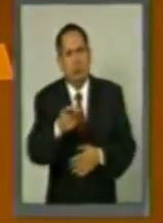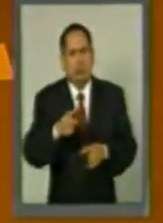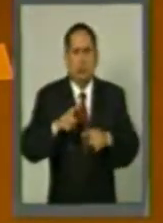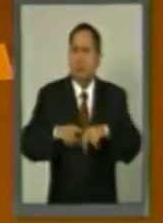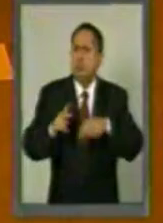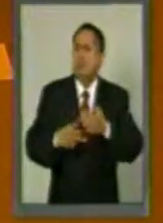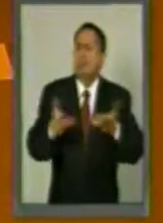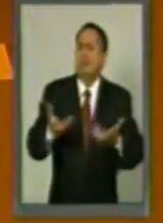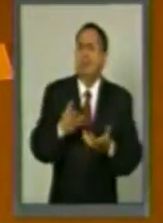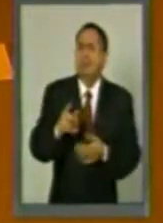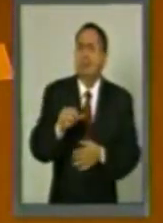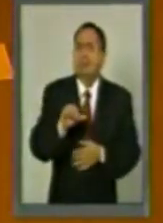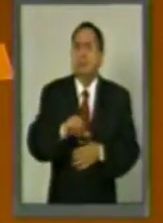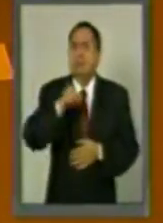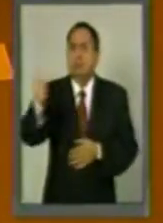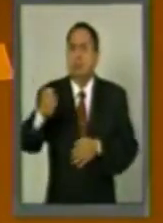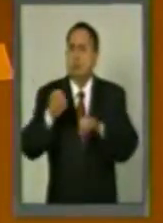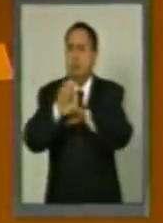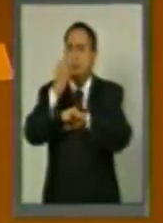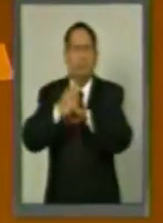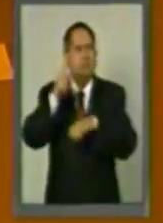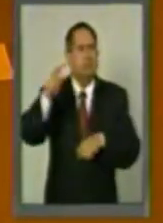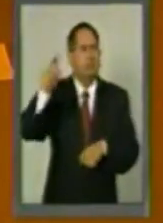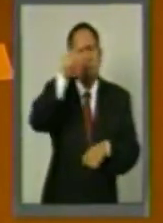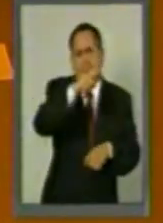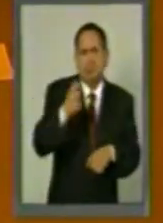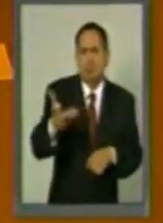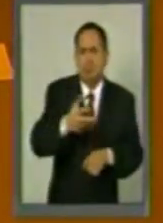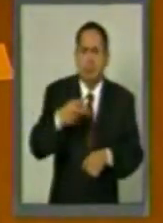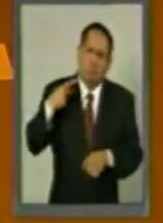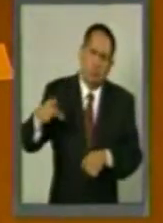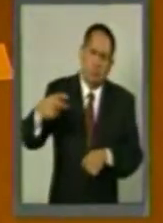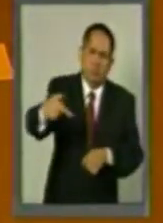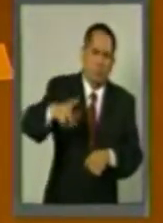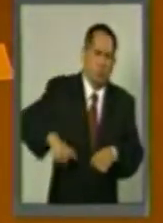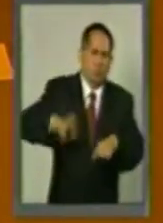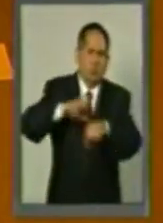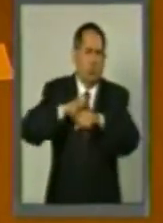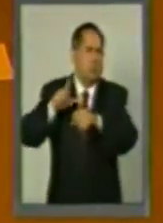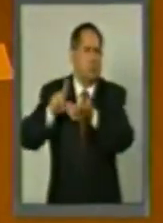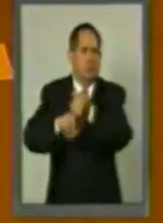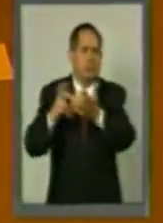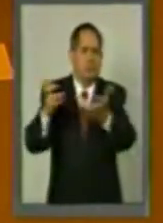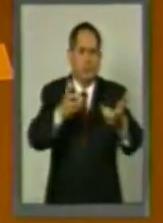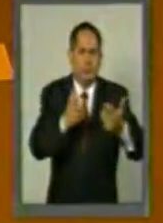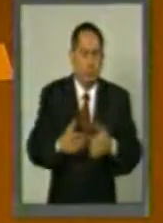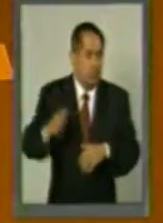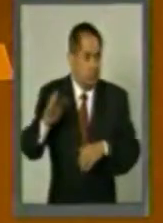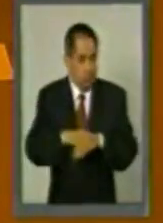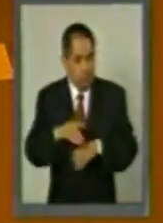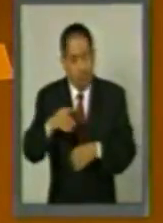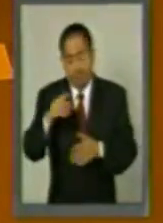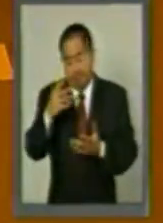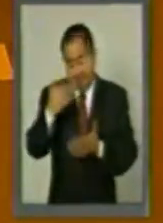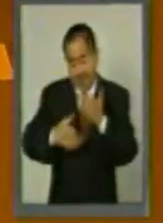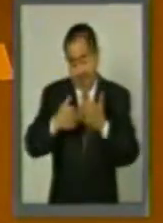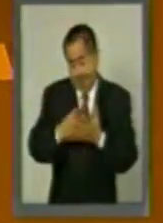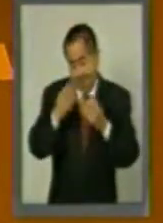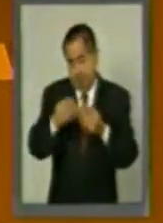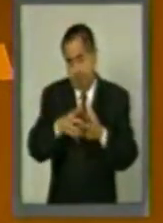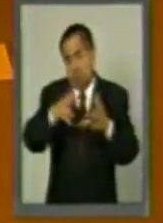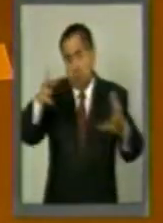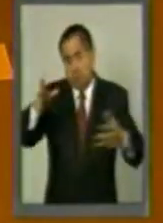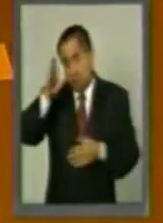están haciendo los estados? ¿Qué están haciendo sus gobiernos locales? Porque el reto aún es grande y